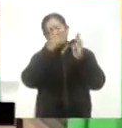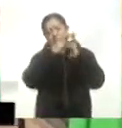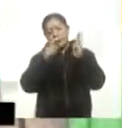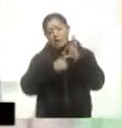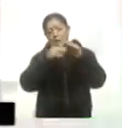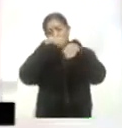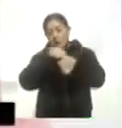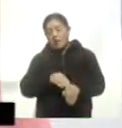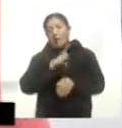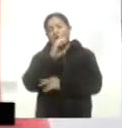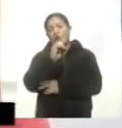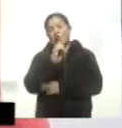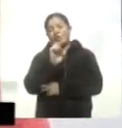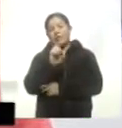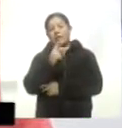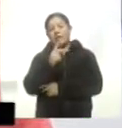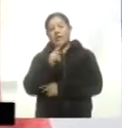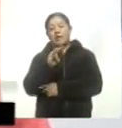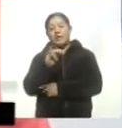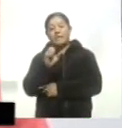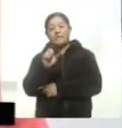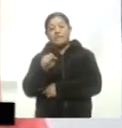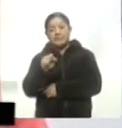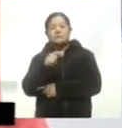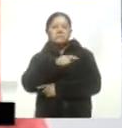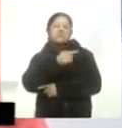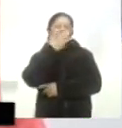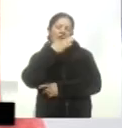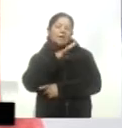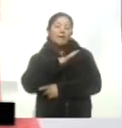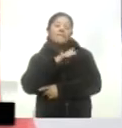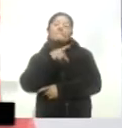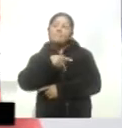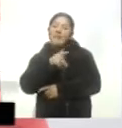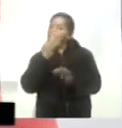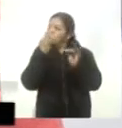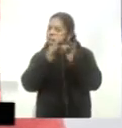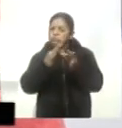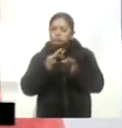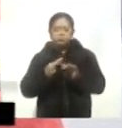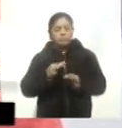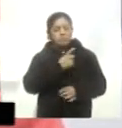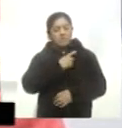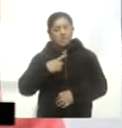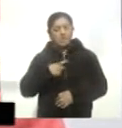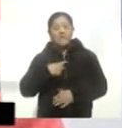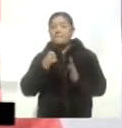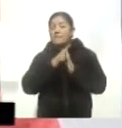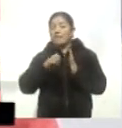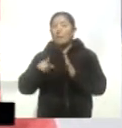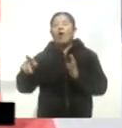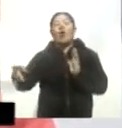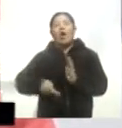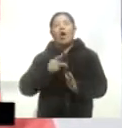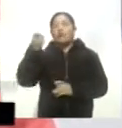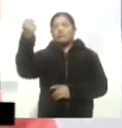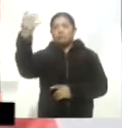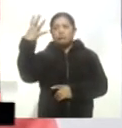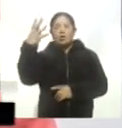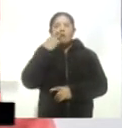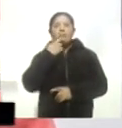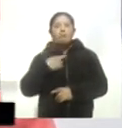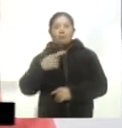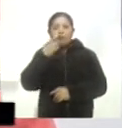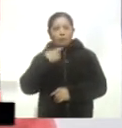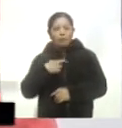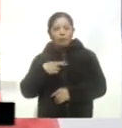estableció la COEPRIS. Pues que acatemos las medidas, porque si esto se va otra vez a semáforo rojo, lo que va a pasar es que